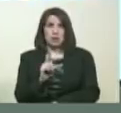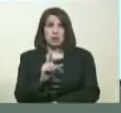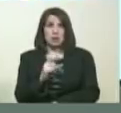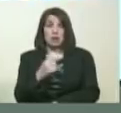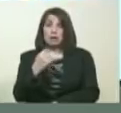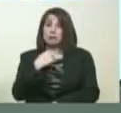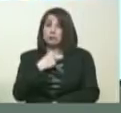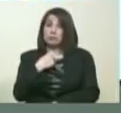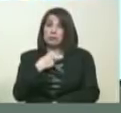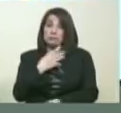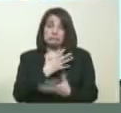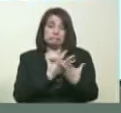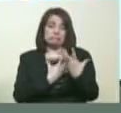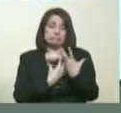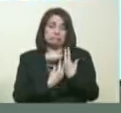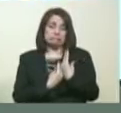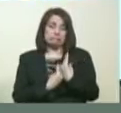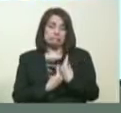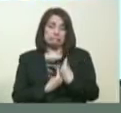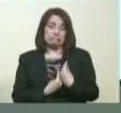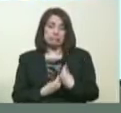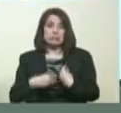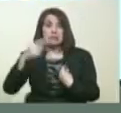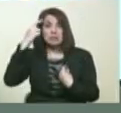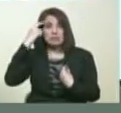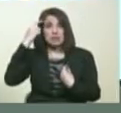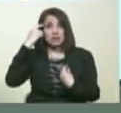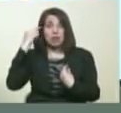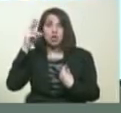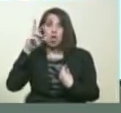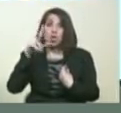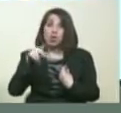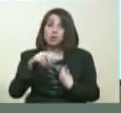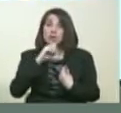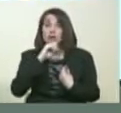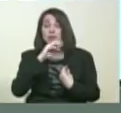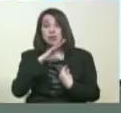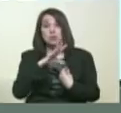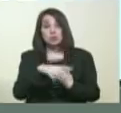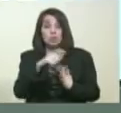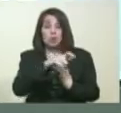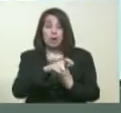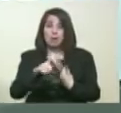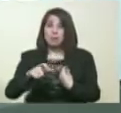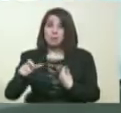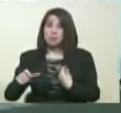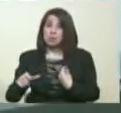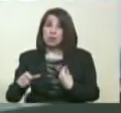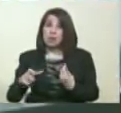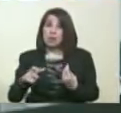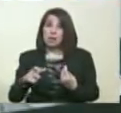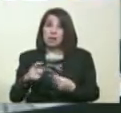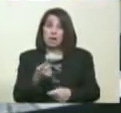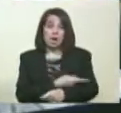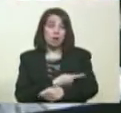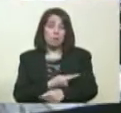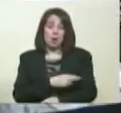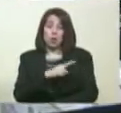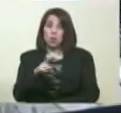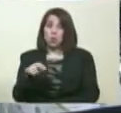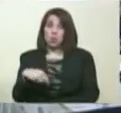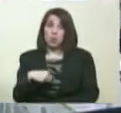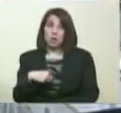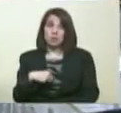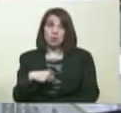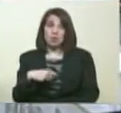da tristeza saber todos los días la historia de alguna gente, compatriotas, hermanos nuestros, que